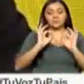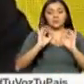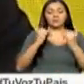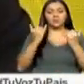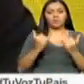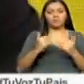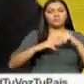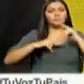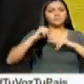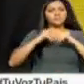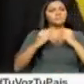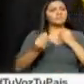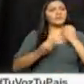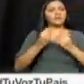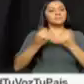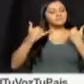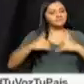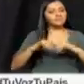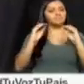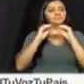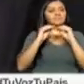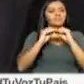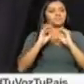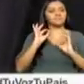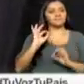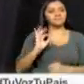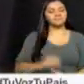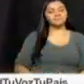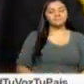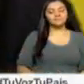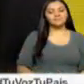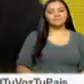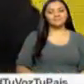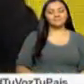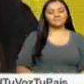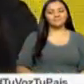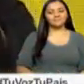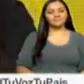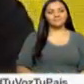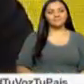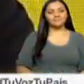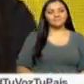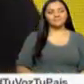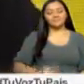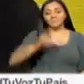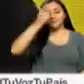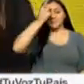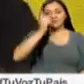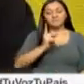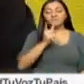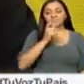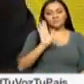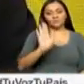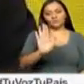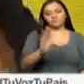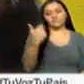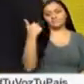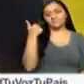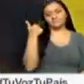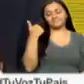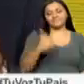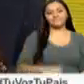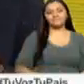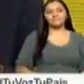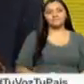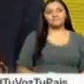estamos construyendo se sigan construyendo a nivel nacional. La decisión está en sus manos, compañeros.